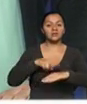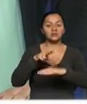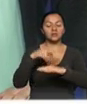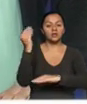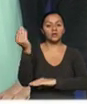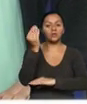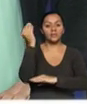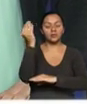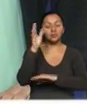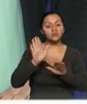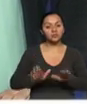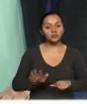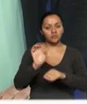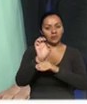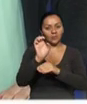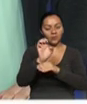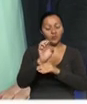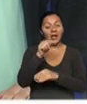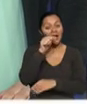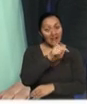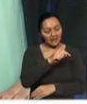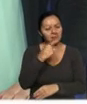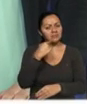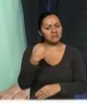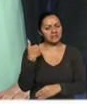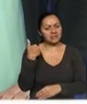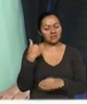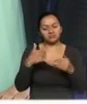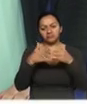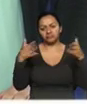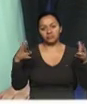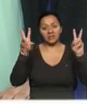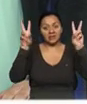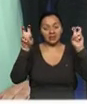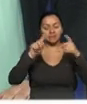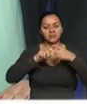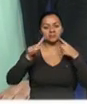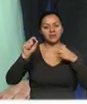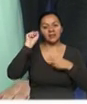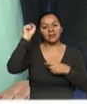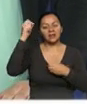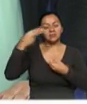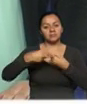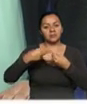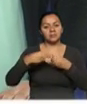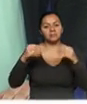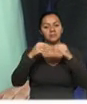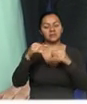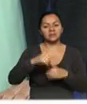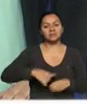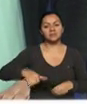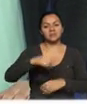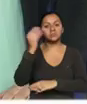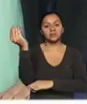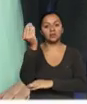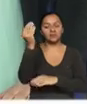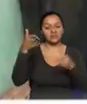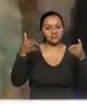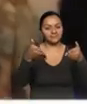Juventud Edición Ecuador. Allí se exponen temas relacionados a los derechos de participación y democracia de los